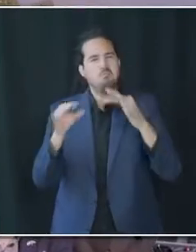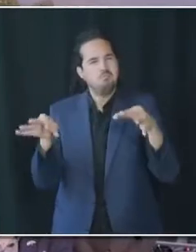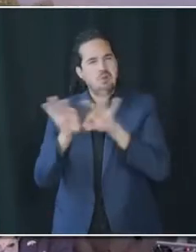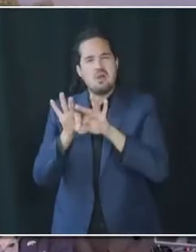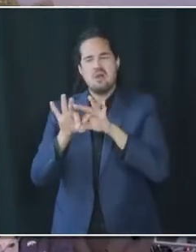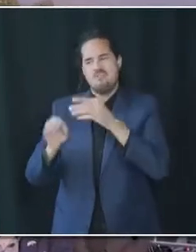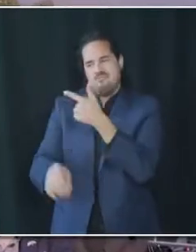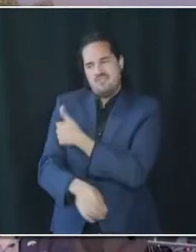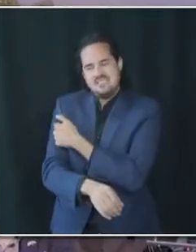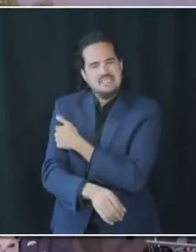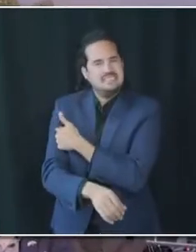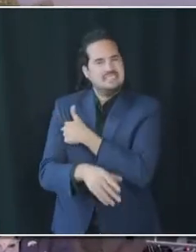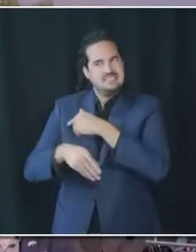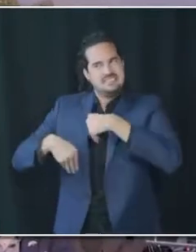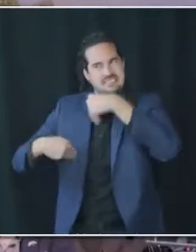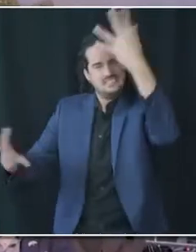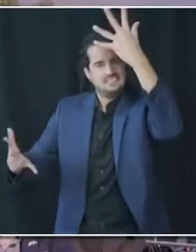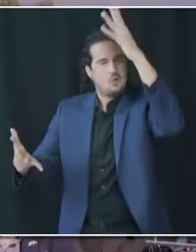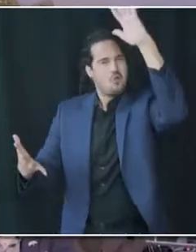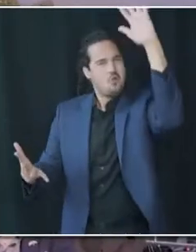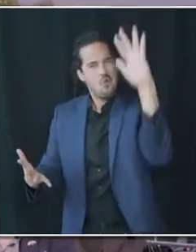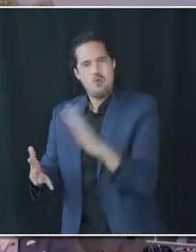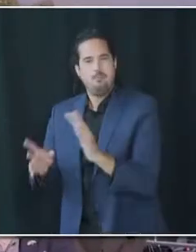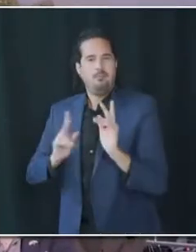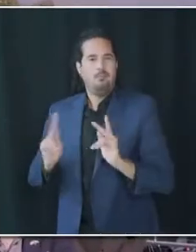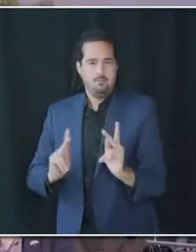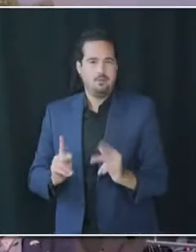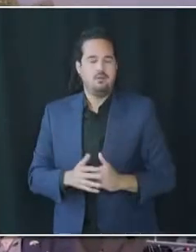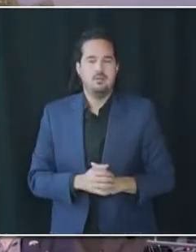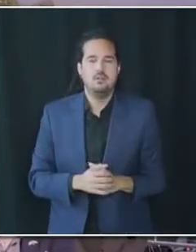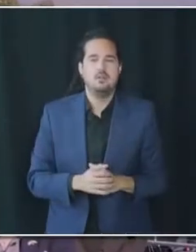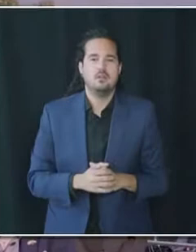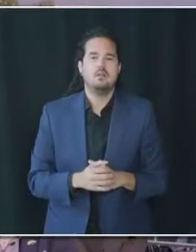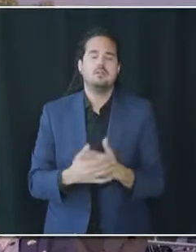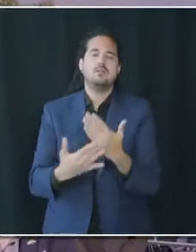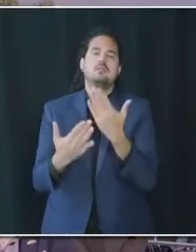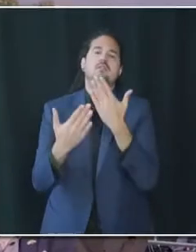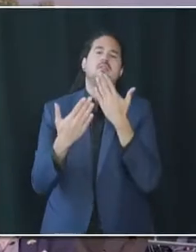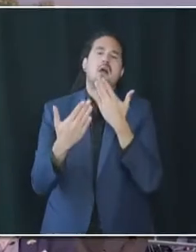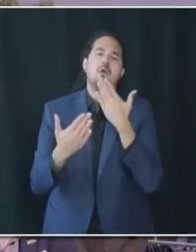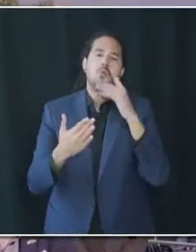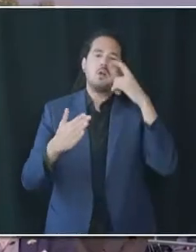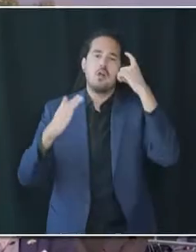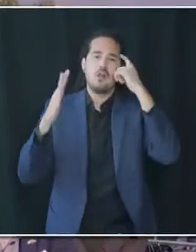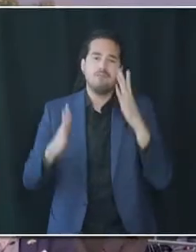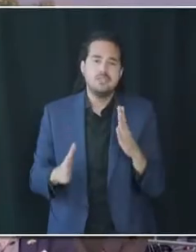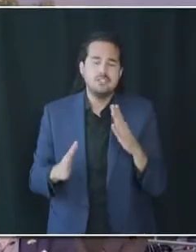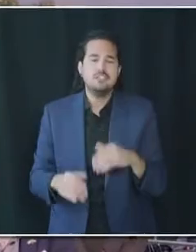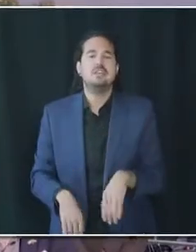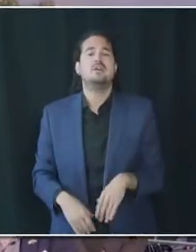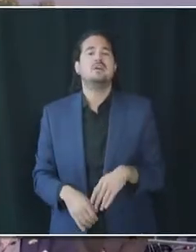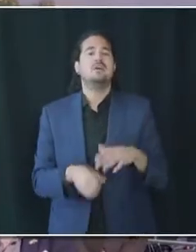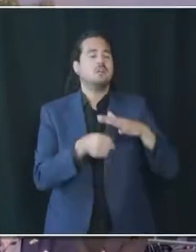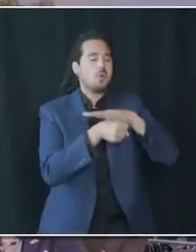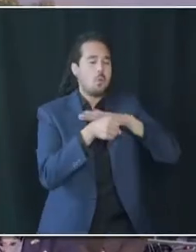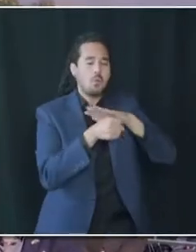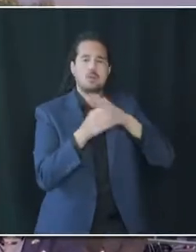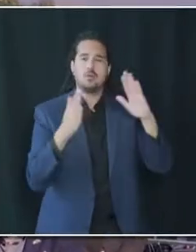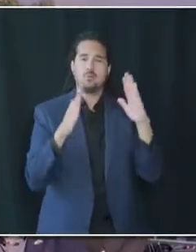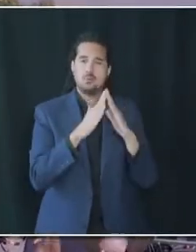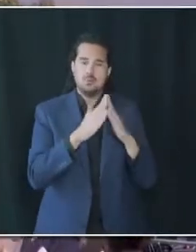a la presidencia de bain por la sociedad y a las comunidades locales por reunirse para asegurarse de que cada uno de nosotros